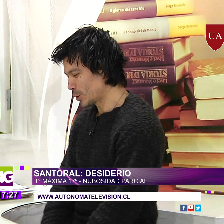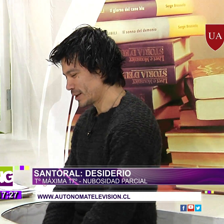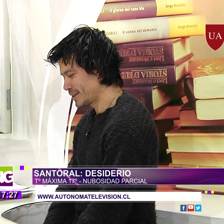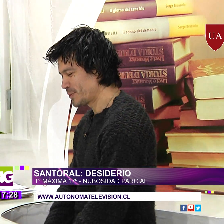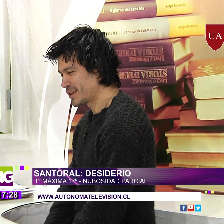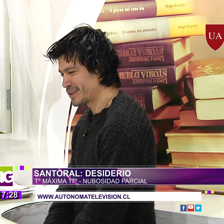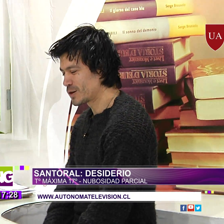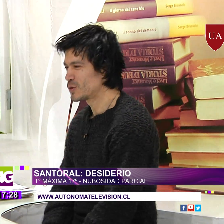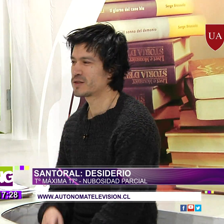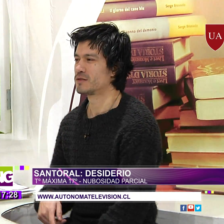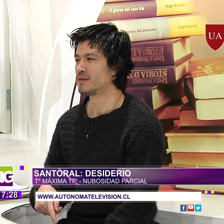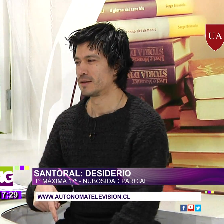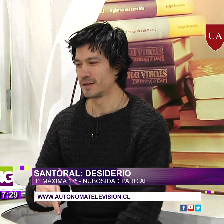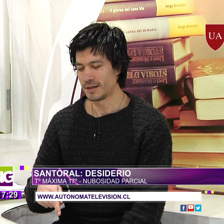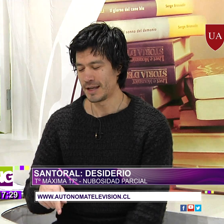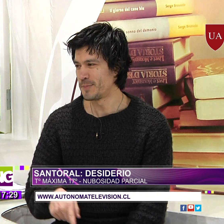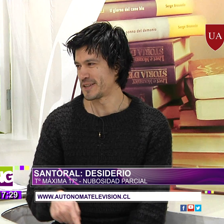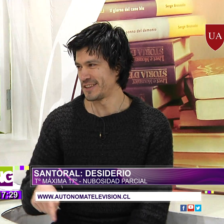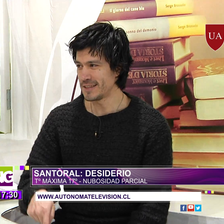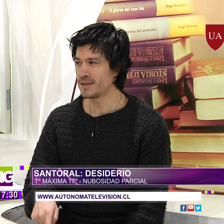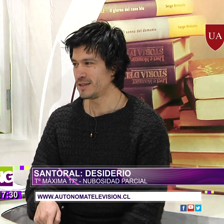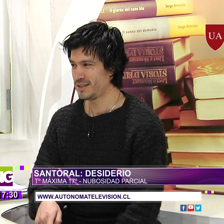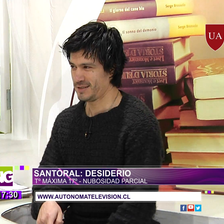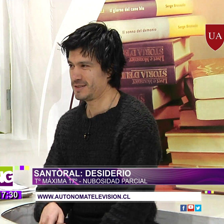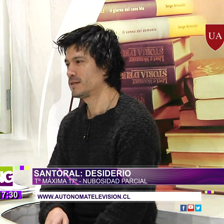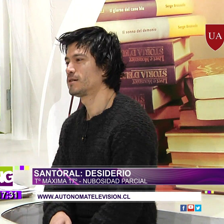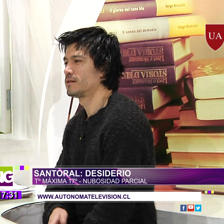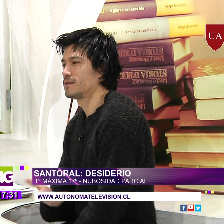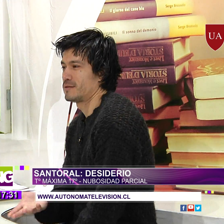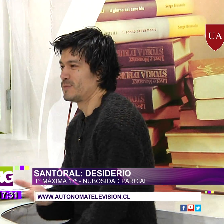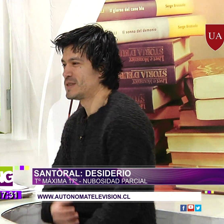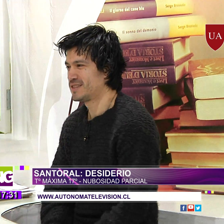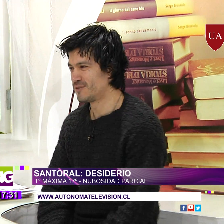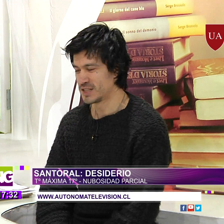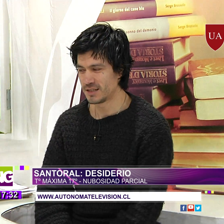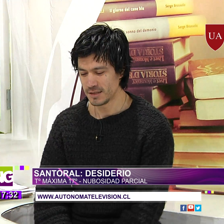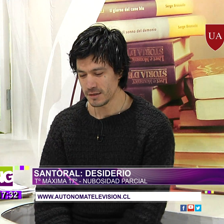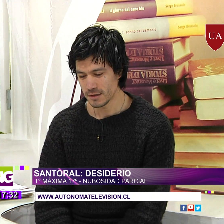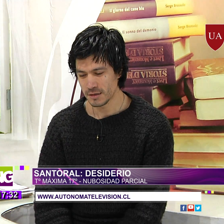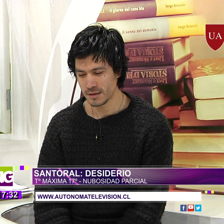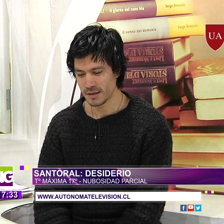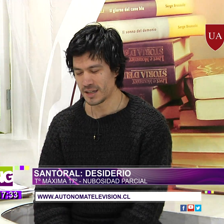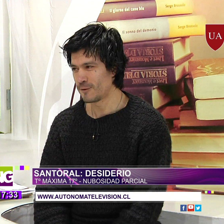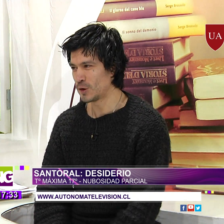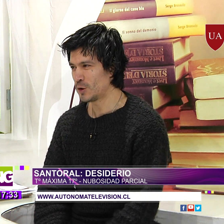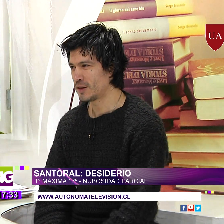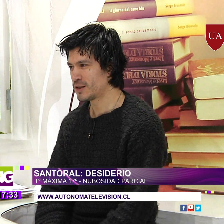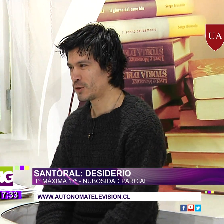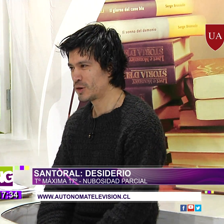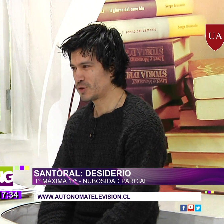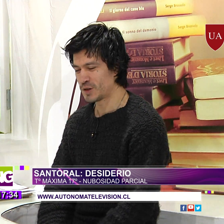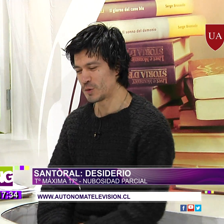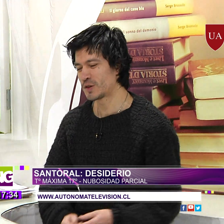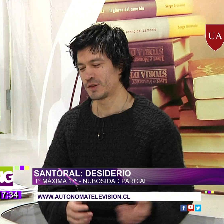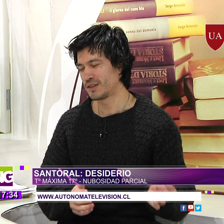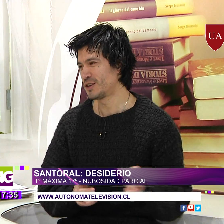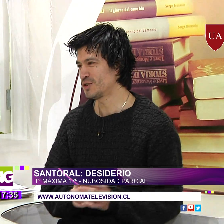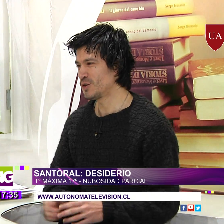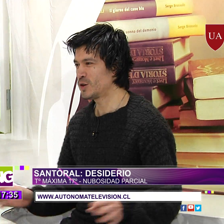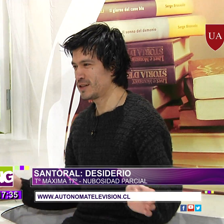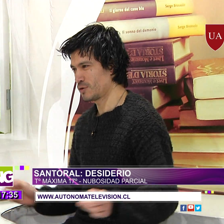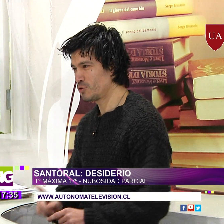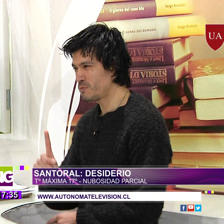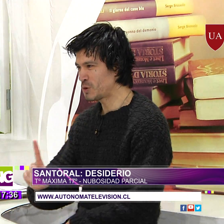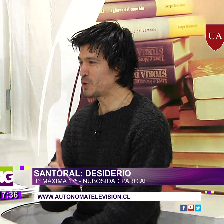Aprovechando un poco el tema del discurso de la presidente, ¿sí? Michelle Bachelet, que habló dentro de su discurso